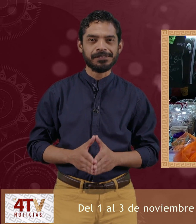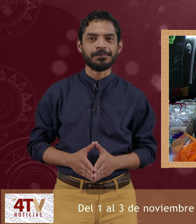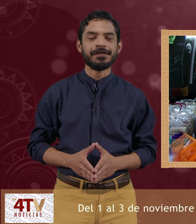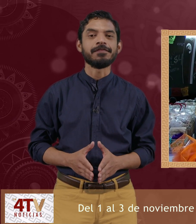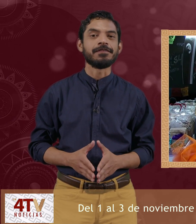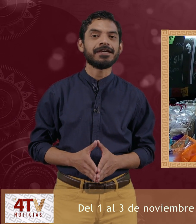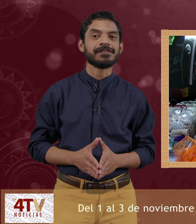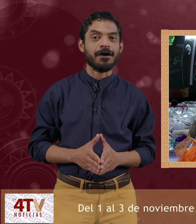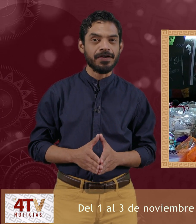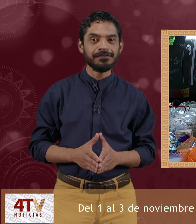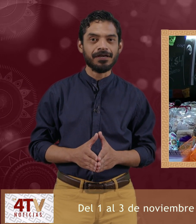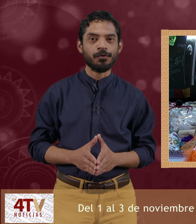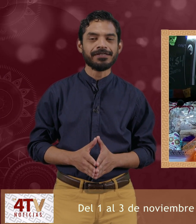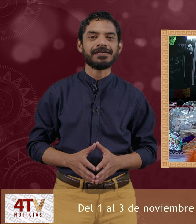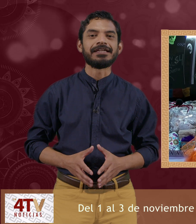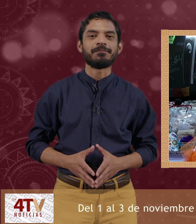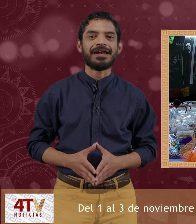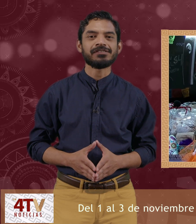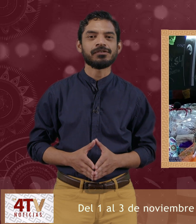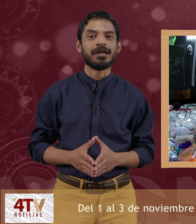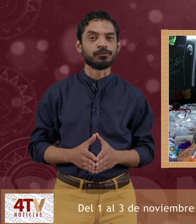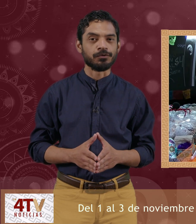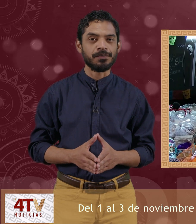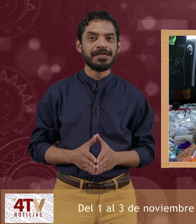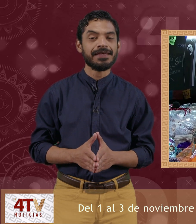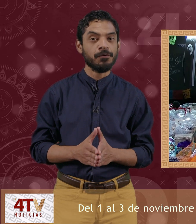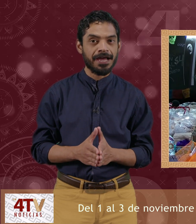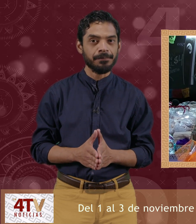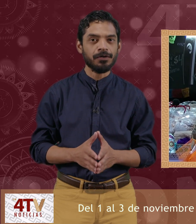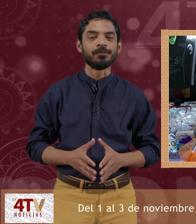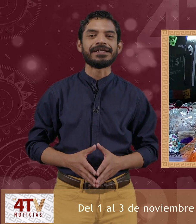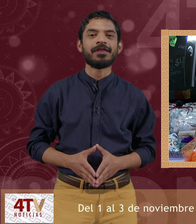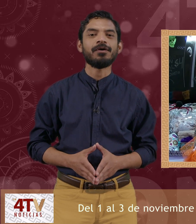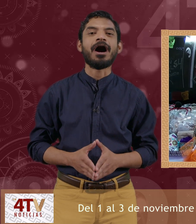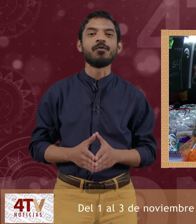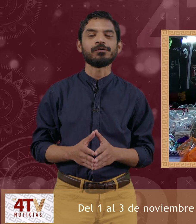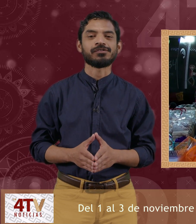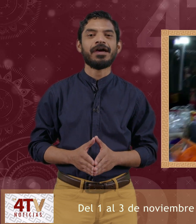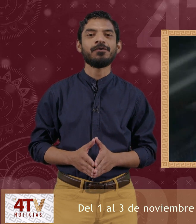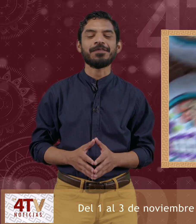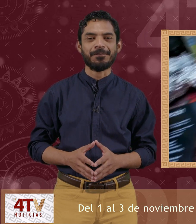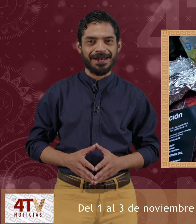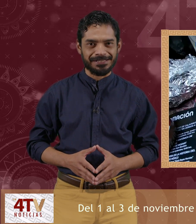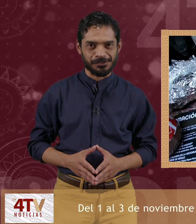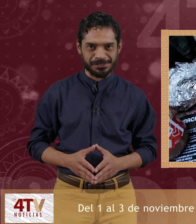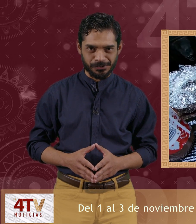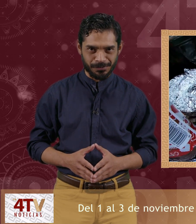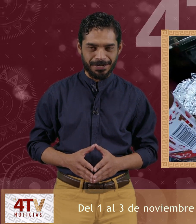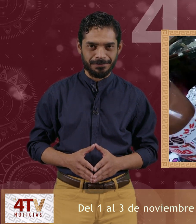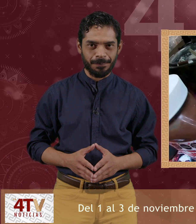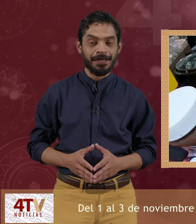3 de noviembre de 10 a 20 horas en el Palacio de la Autonomía de la UNAM, ubicado a un costado de